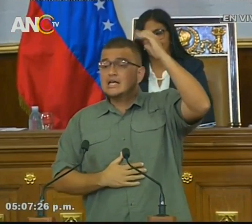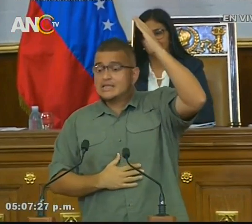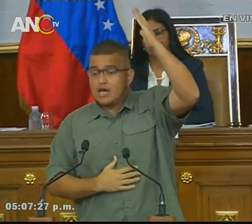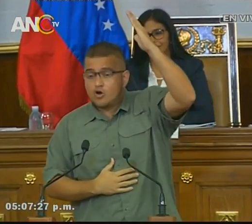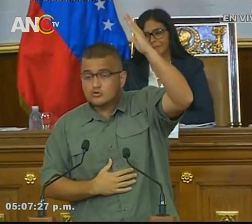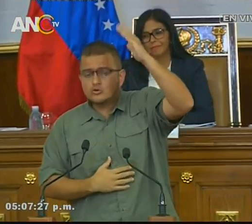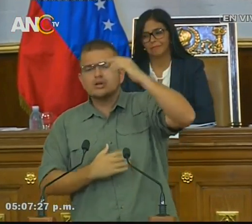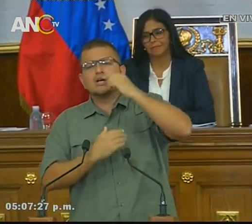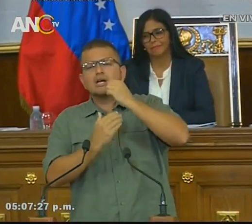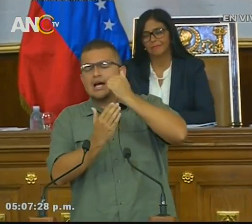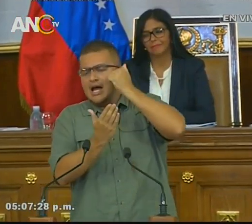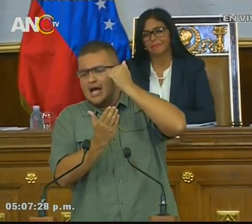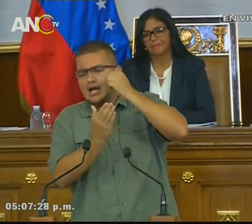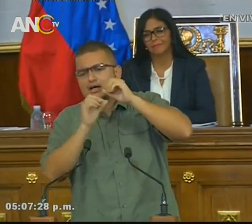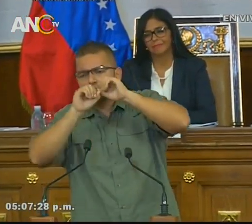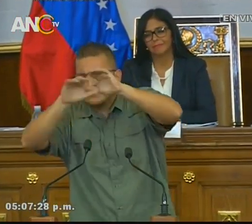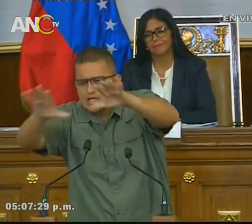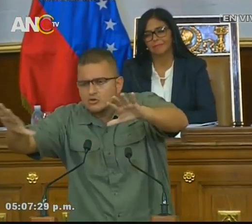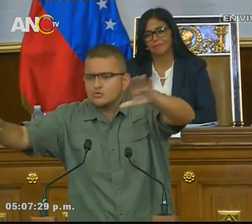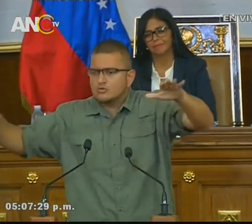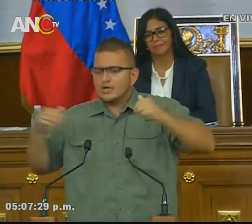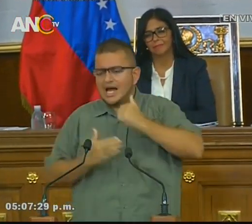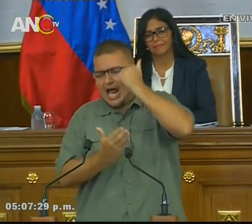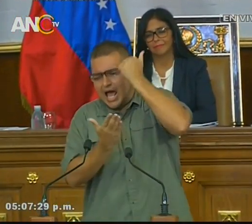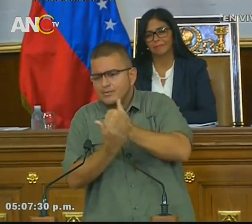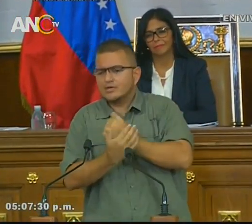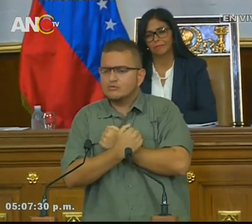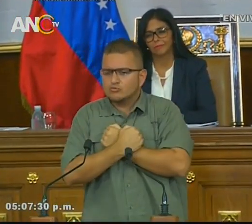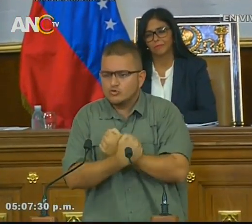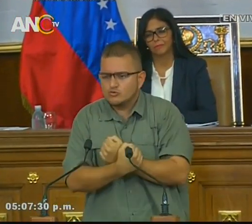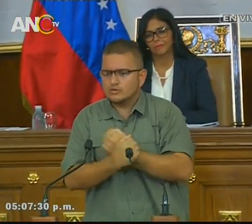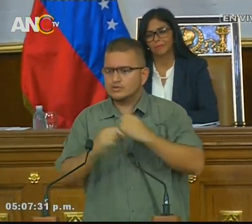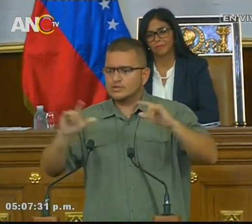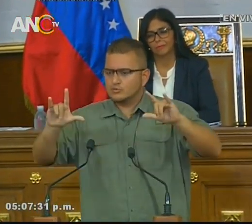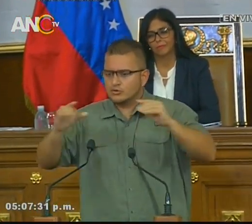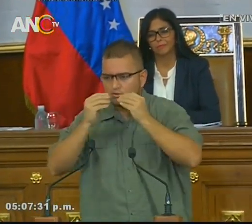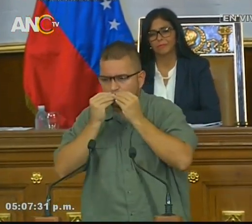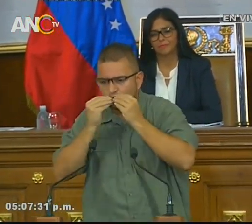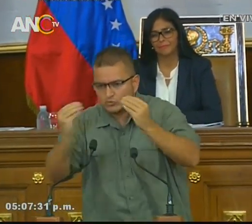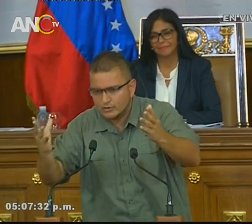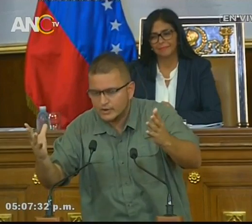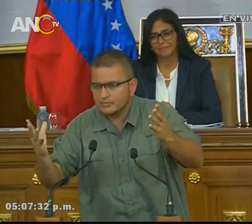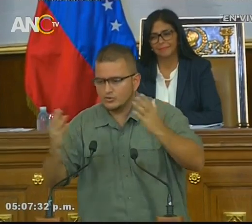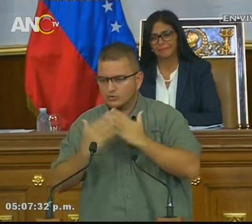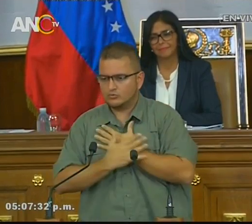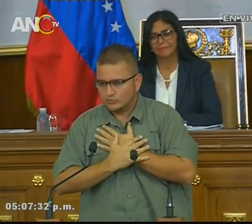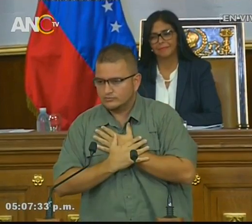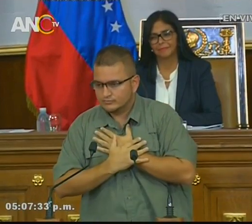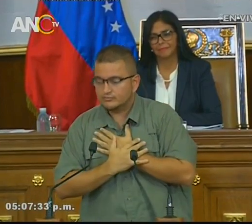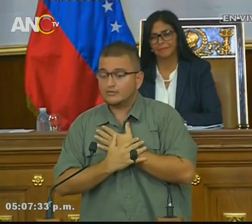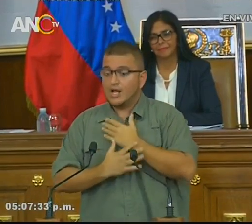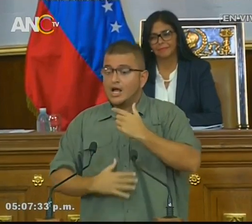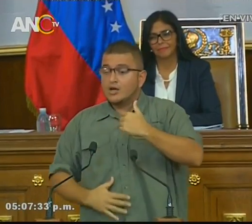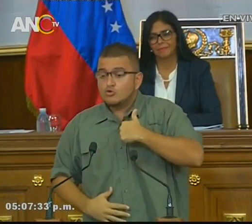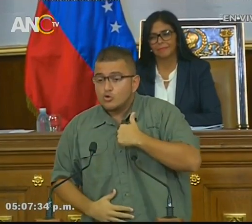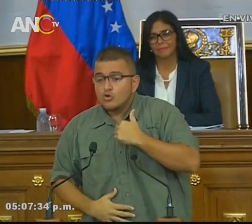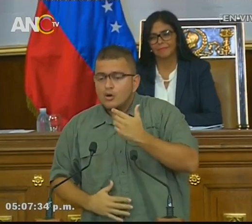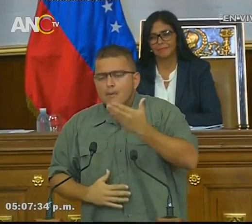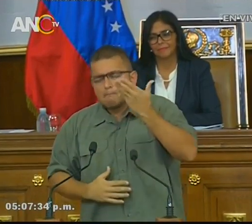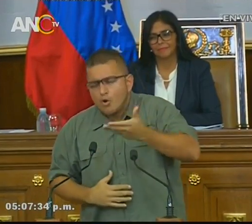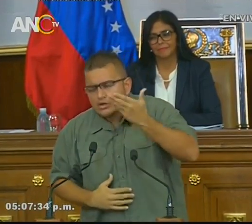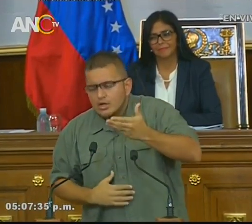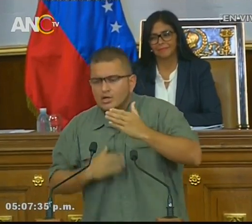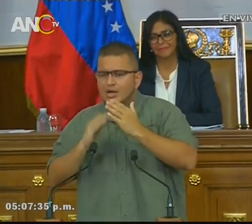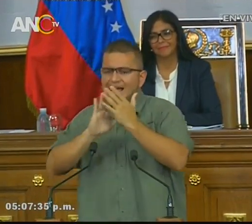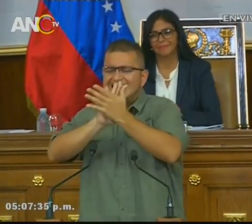sí vivimos igualdad. Gracias a Dios, y de verdad que muchas bendiciones para todos ustedes, los quiero mucho y estoy agradecido.